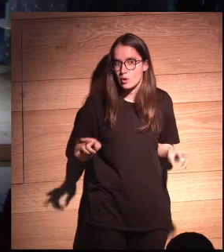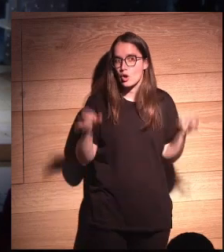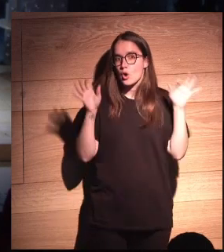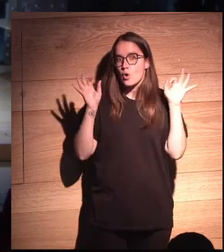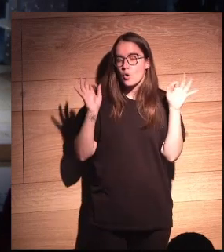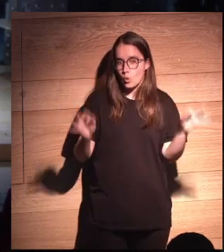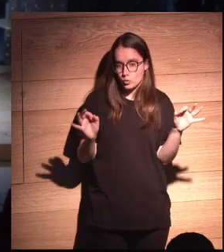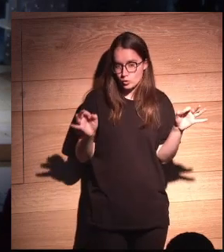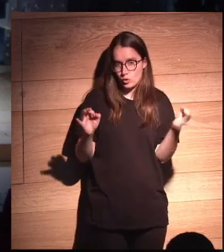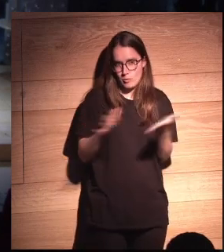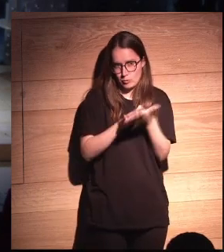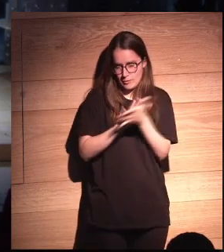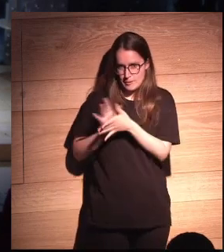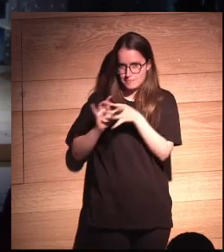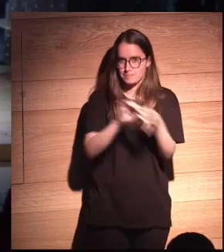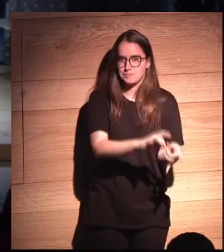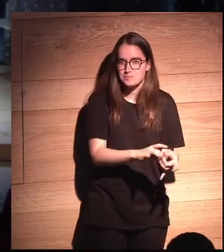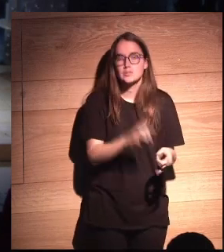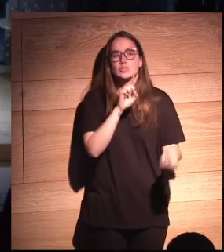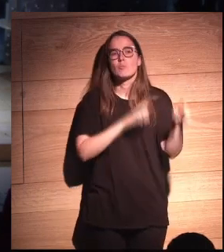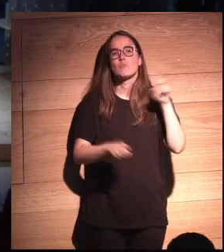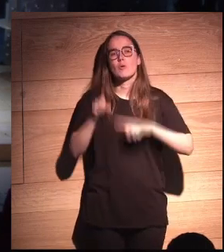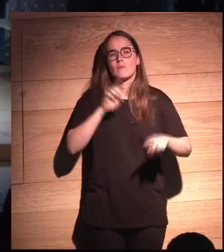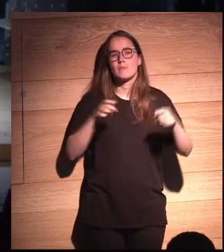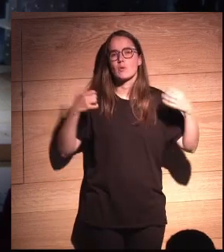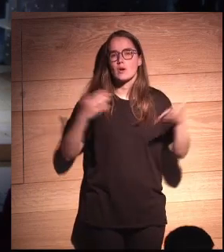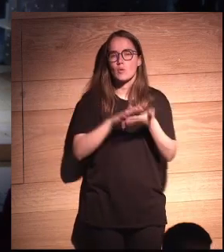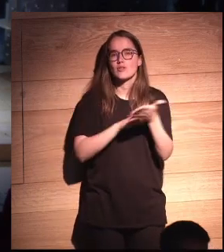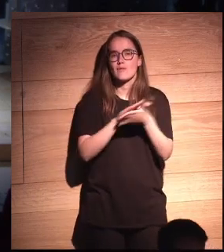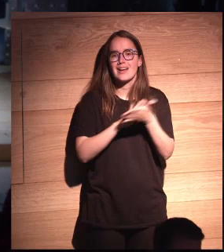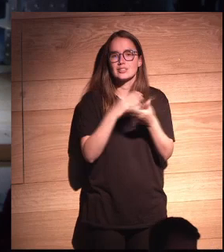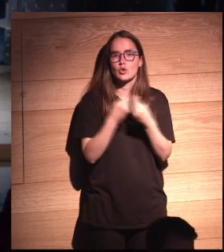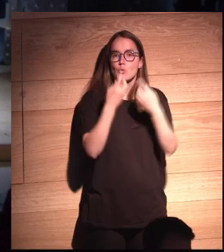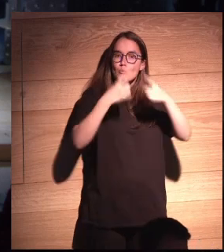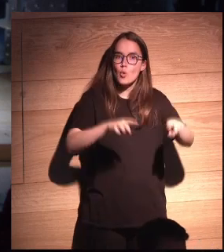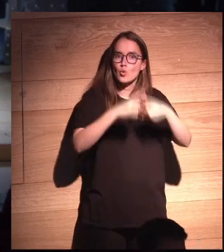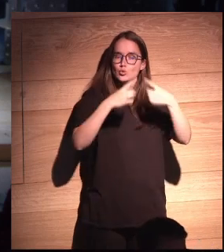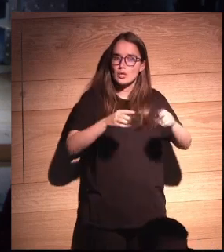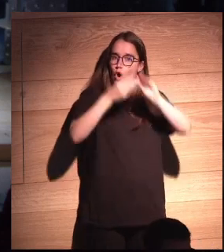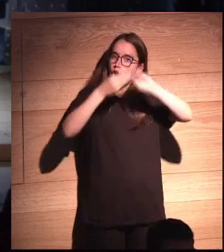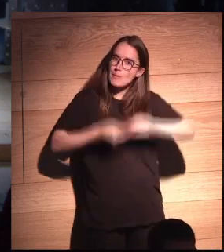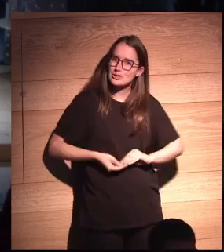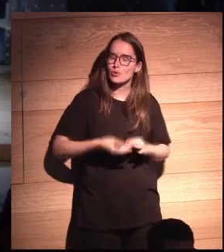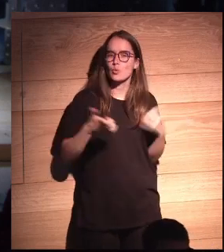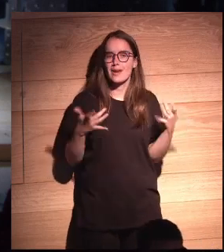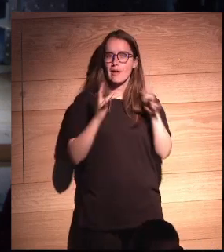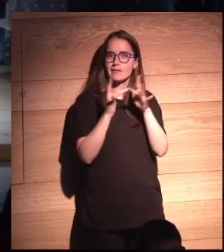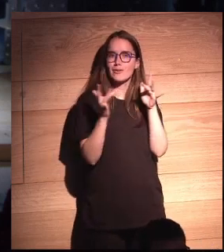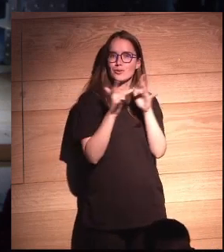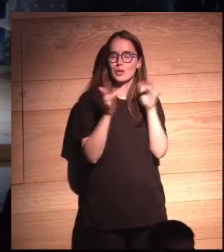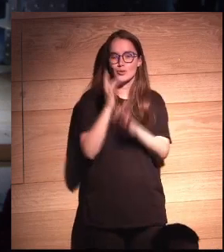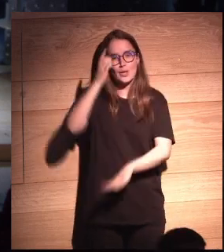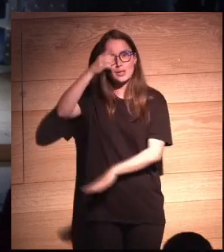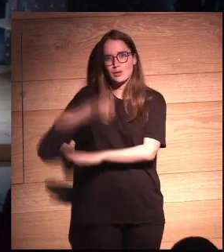justamente eso me da pie a lo que venimos a hablar. ¿Cuál es el problema cuando hablas con un compositor o con un músico? La interacción